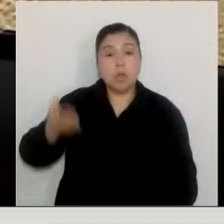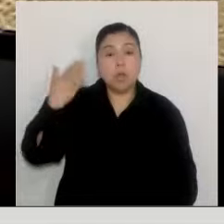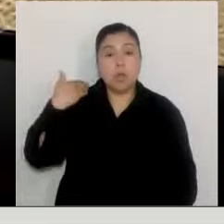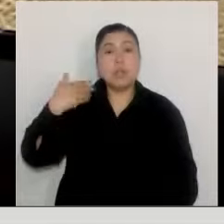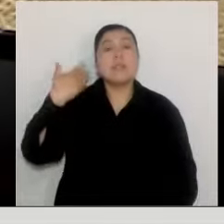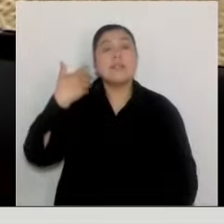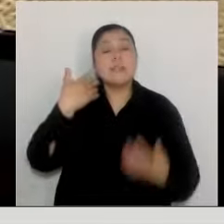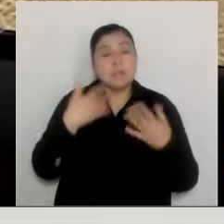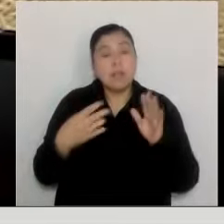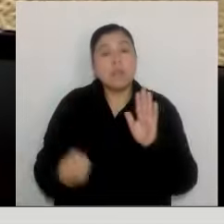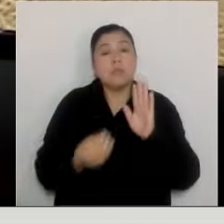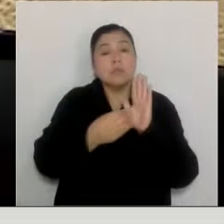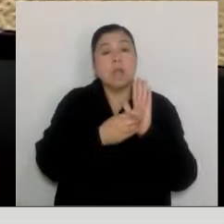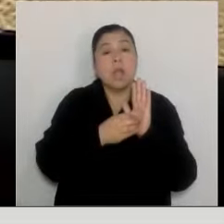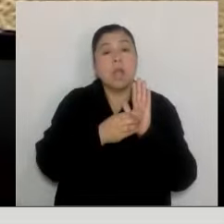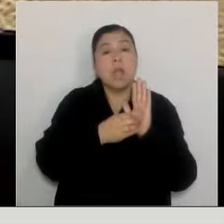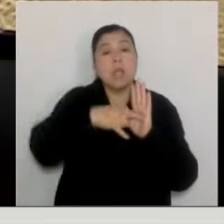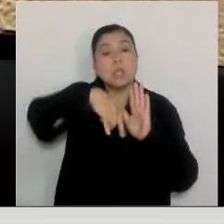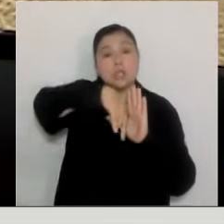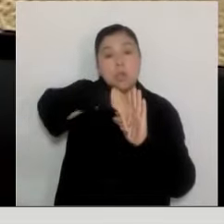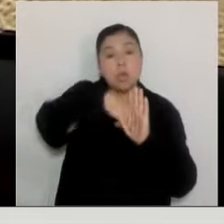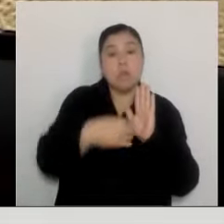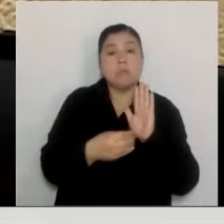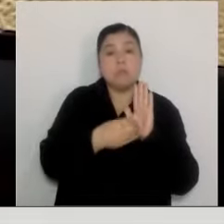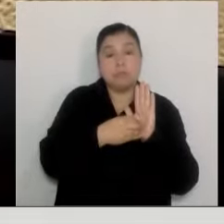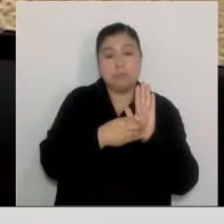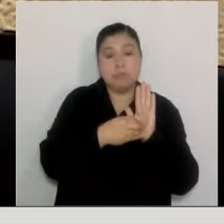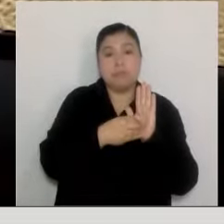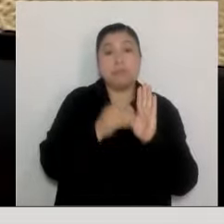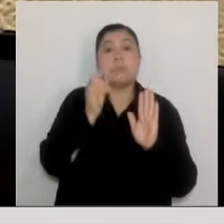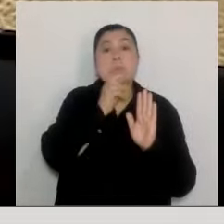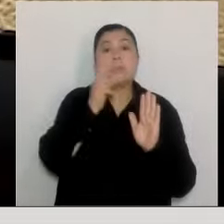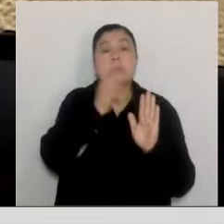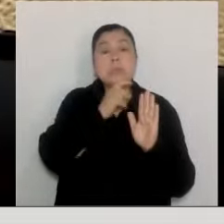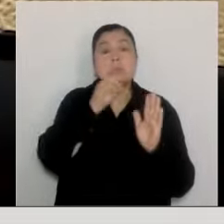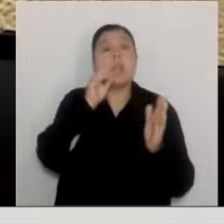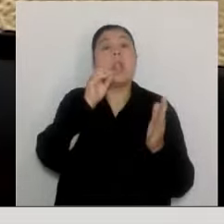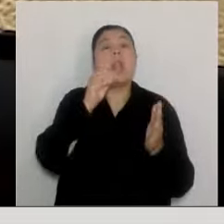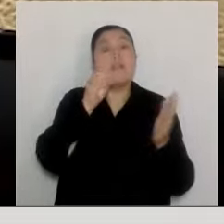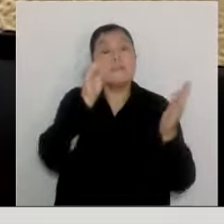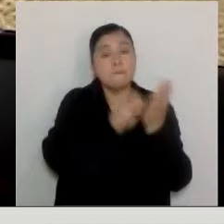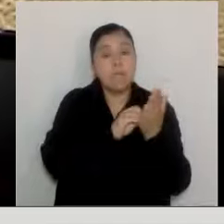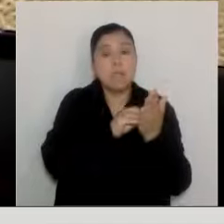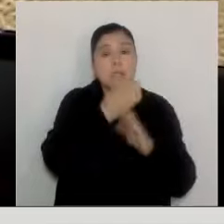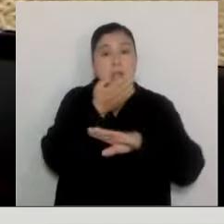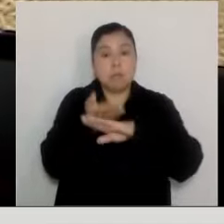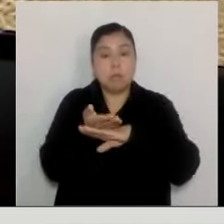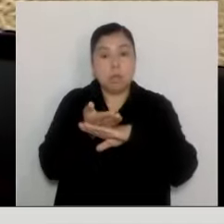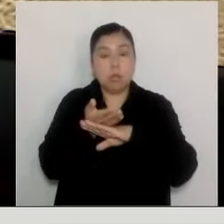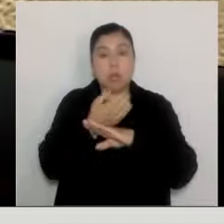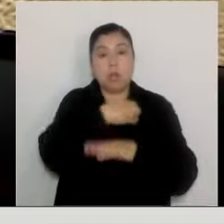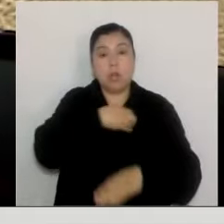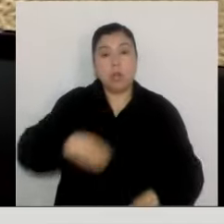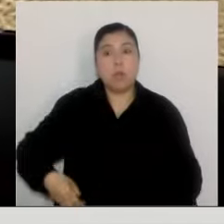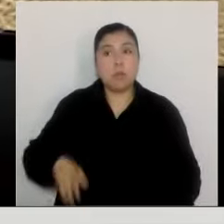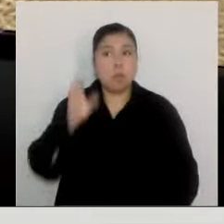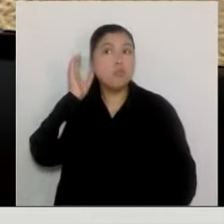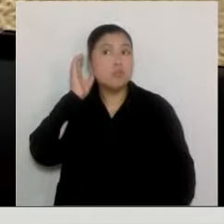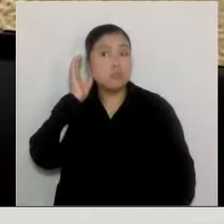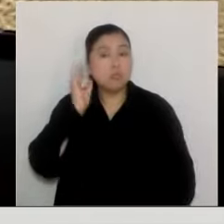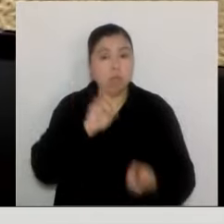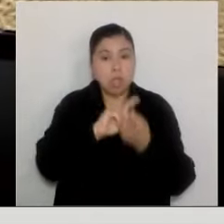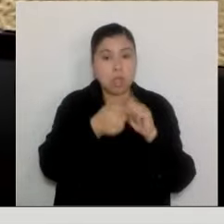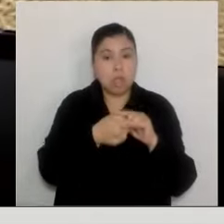a chiloé en el feriado Esto fue algo que se solicitó que El Ejecutivo escuchó y que